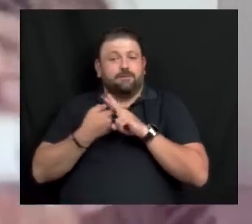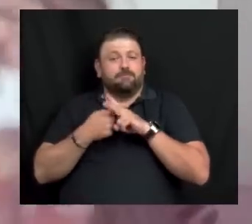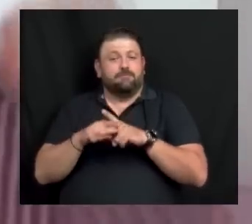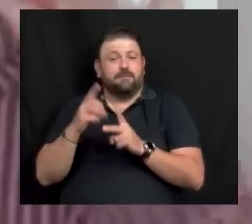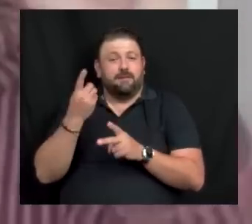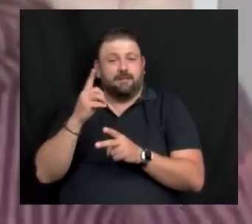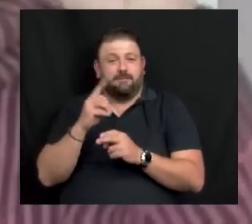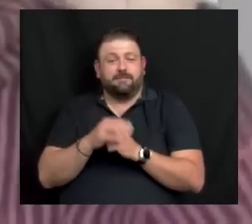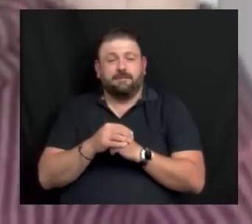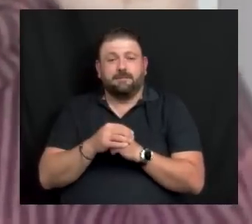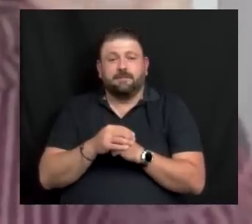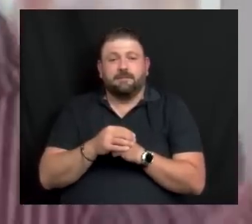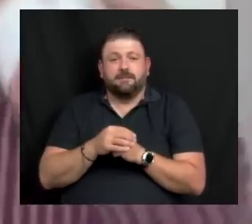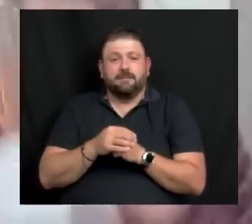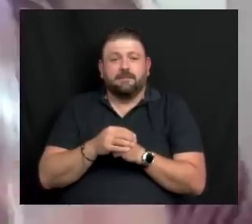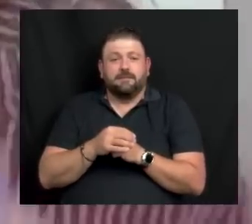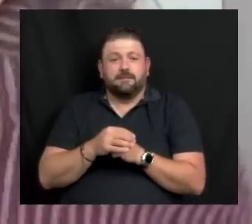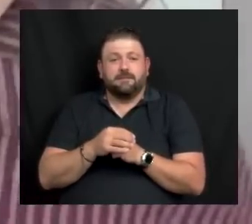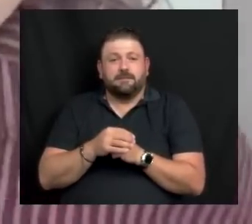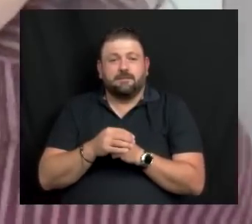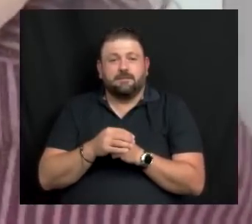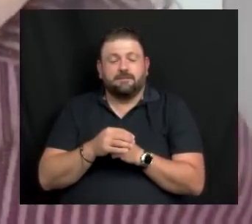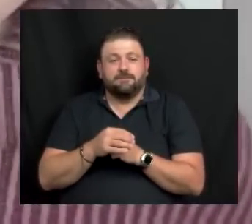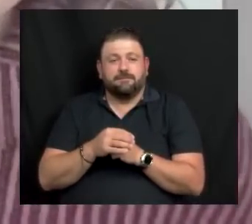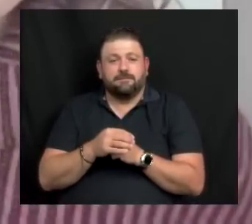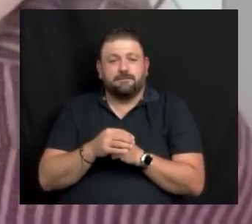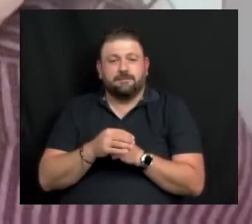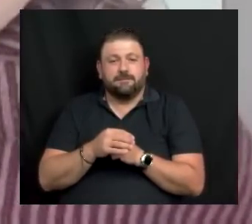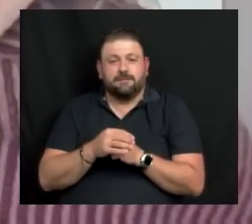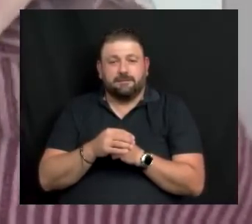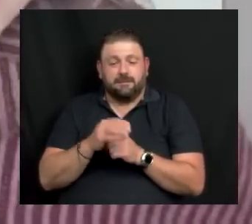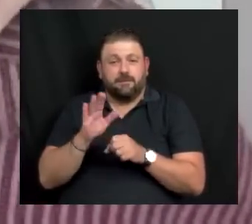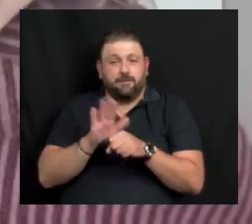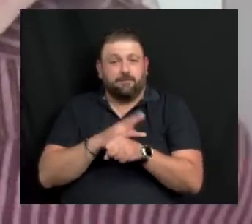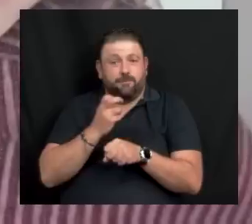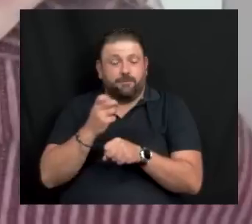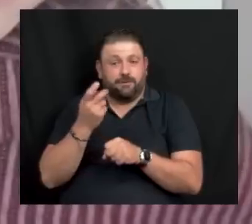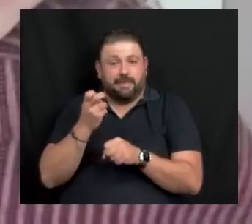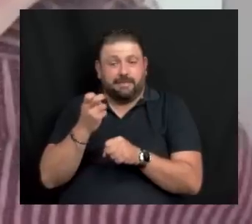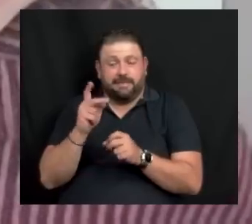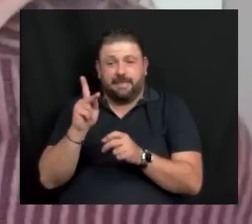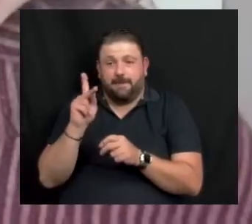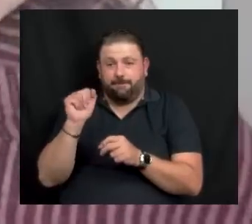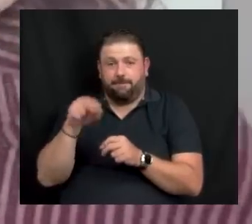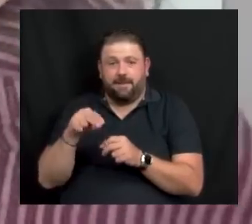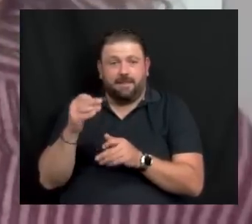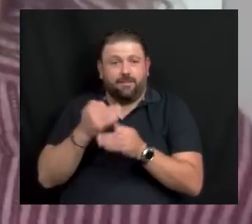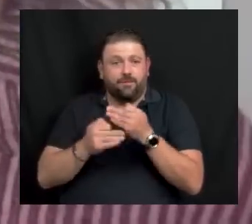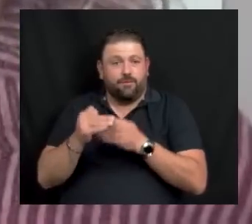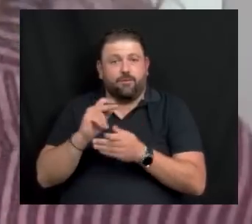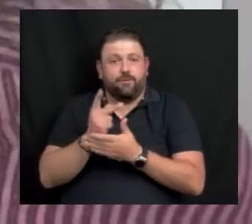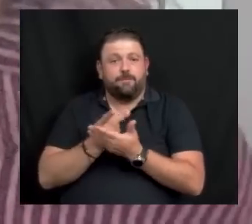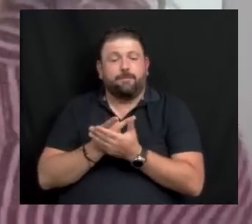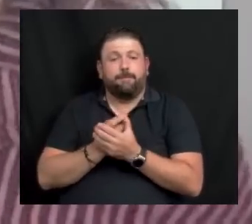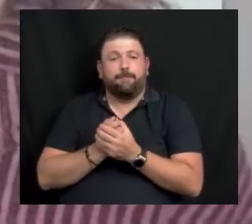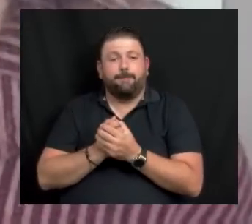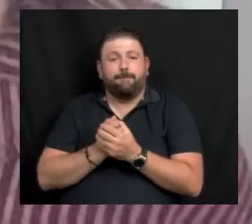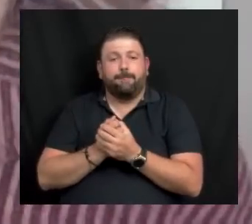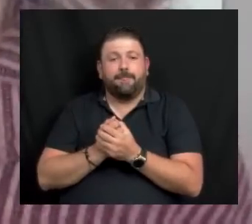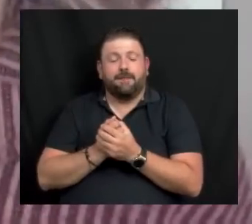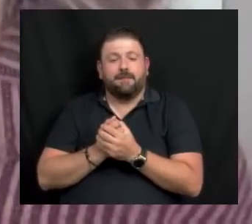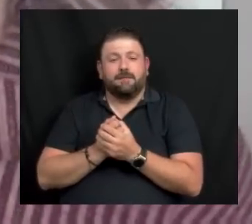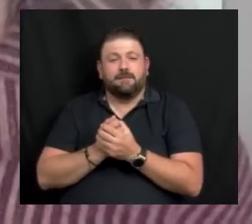para terminar esta parte, fíjense, digo, para terminar esta parte de la planeación, o este programa de la planeación.